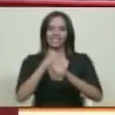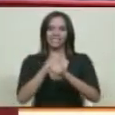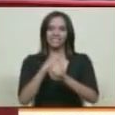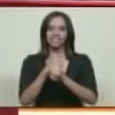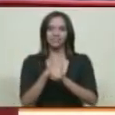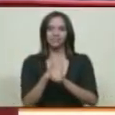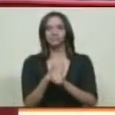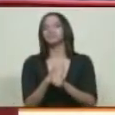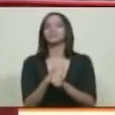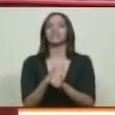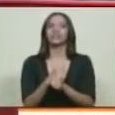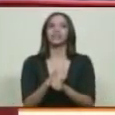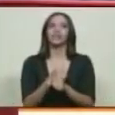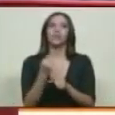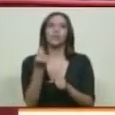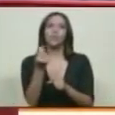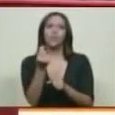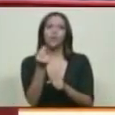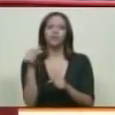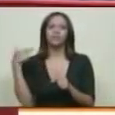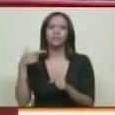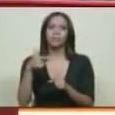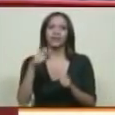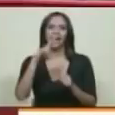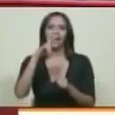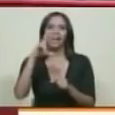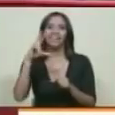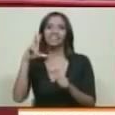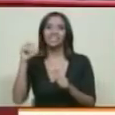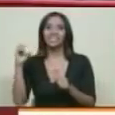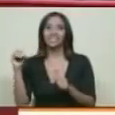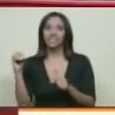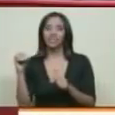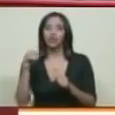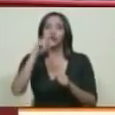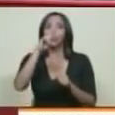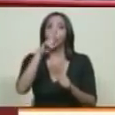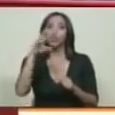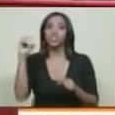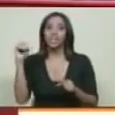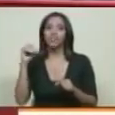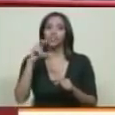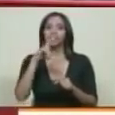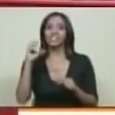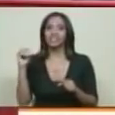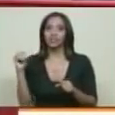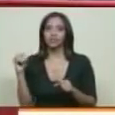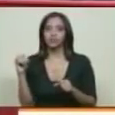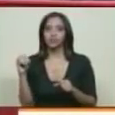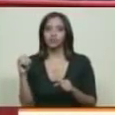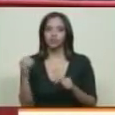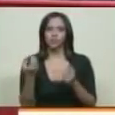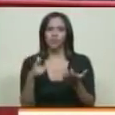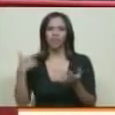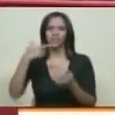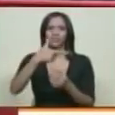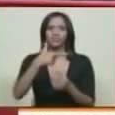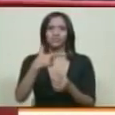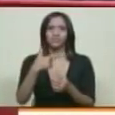que ¿a cuánto queda el pasaje? A 300, ¿no? El acuerdo 200 y 300. ¿Y a cómo lo están poniendo para rutas